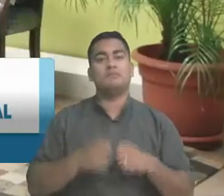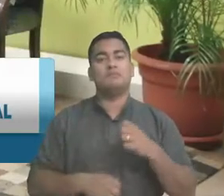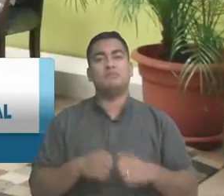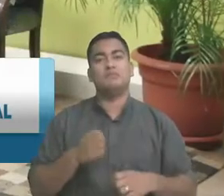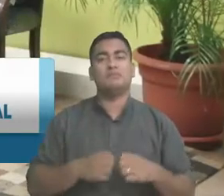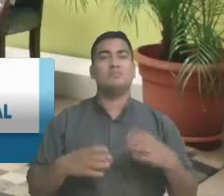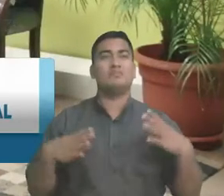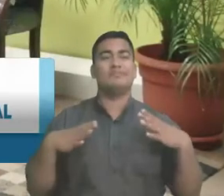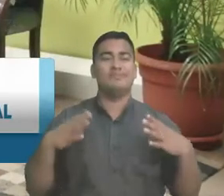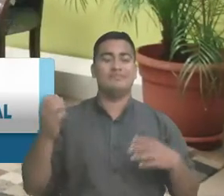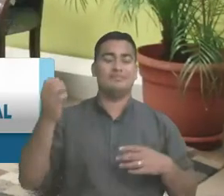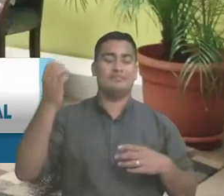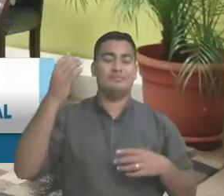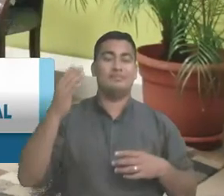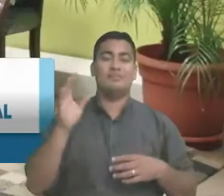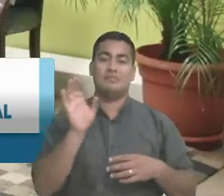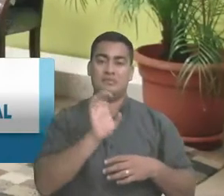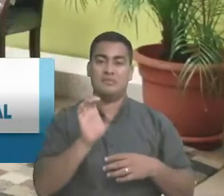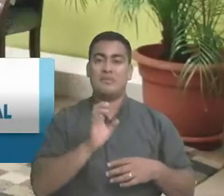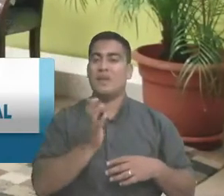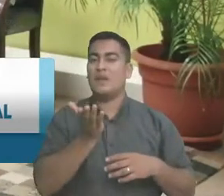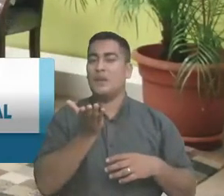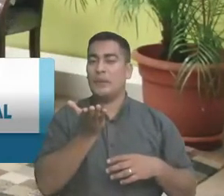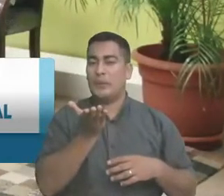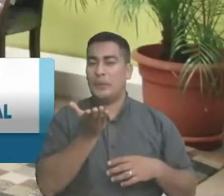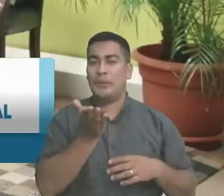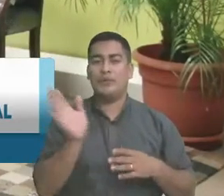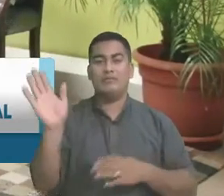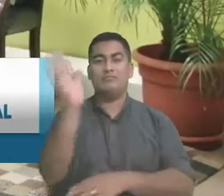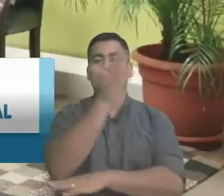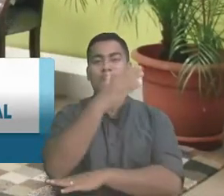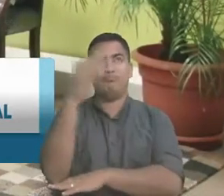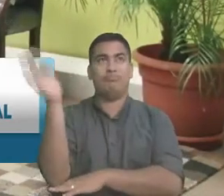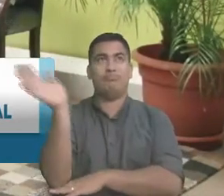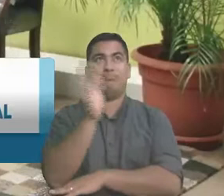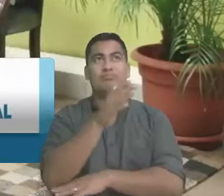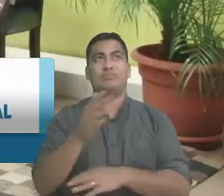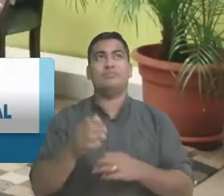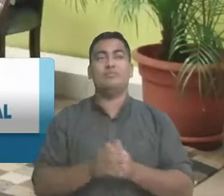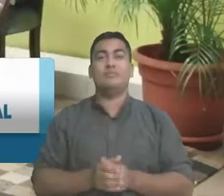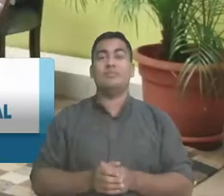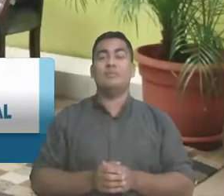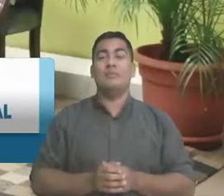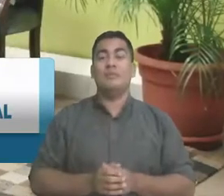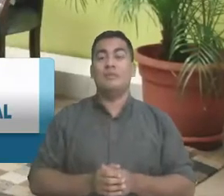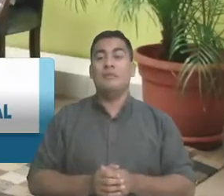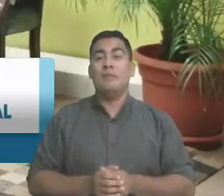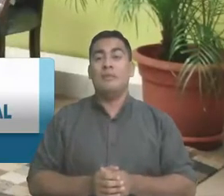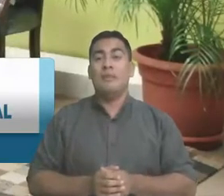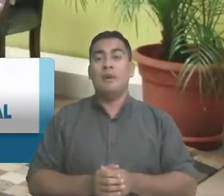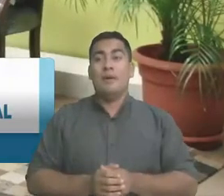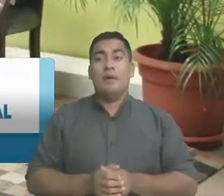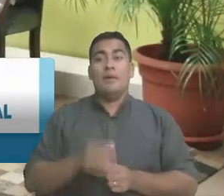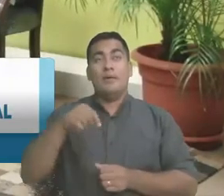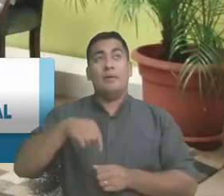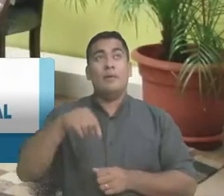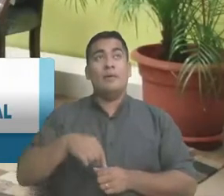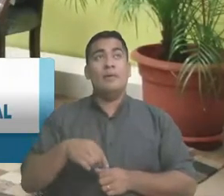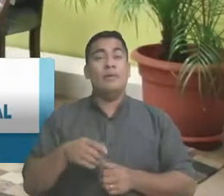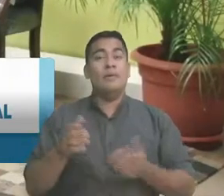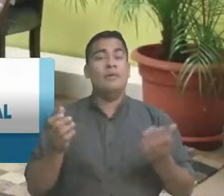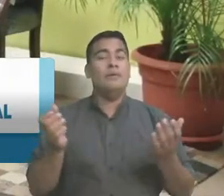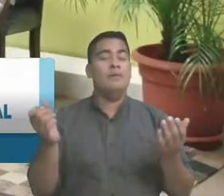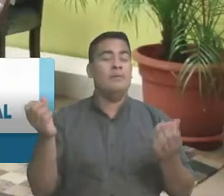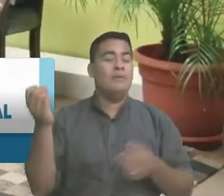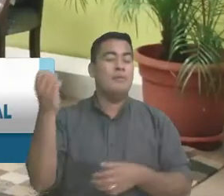año, enero, por el polvo, por los vientos. Sí, por lo general ahorita con el clima que no